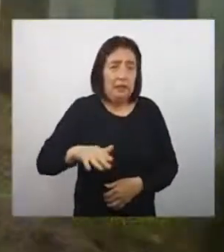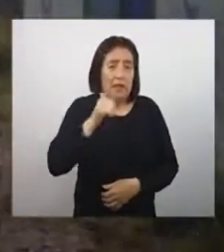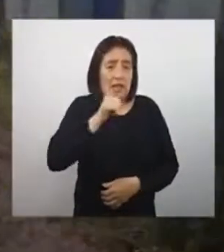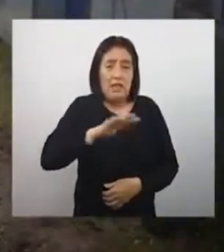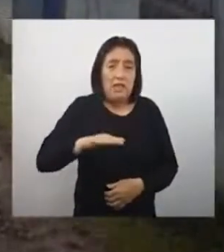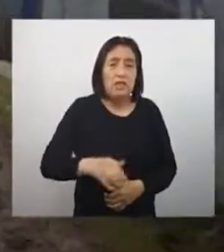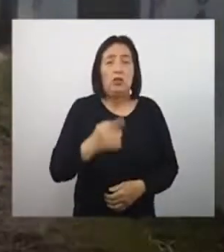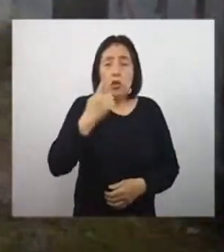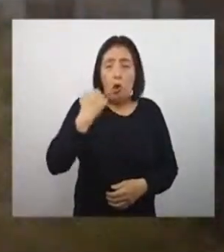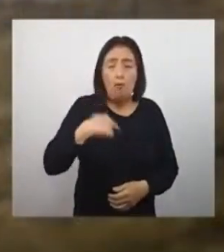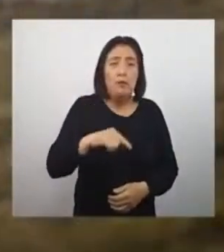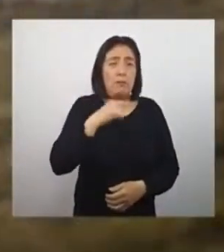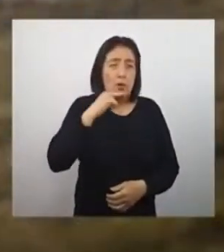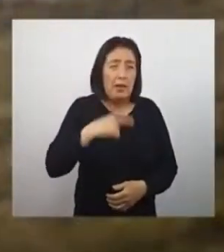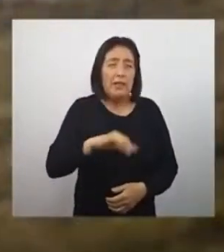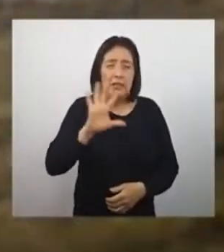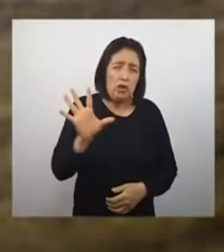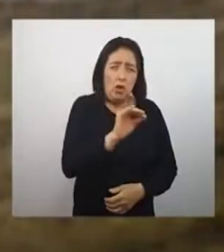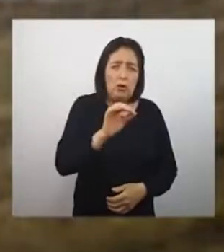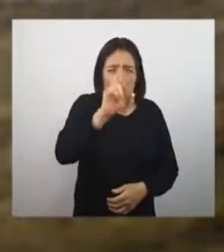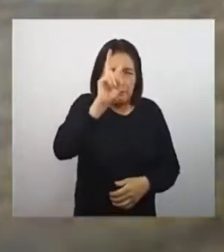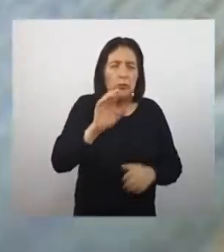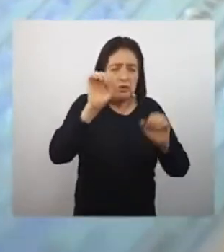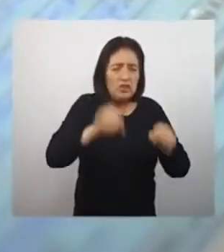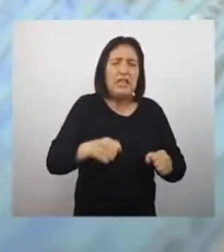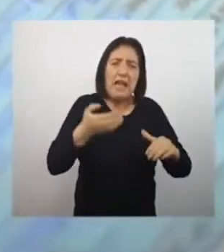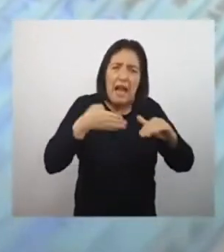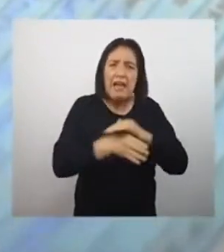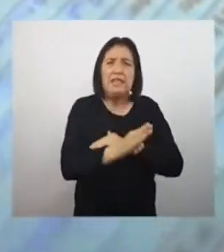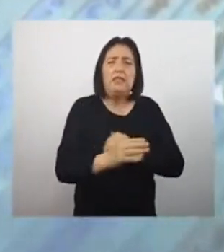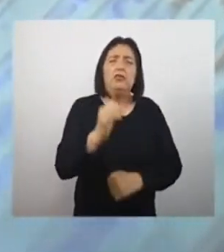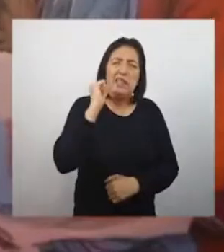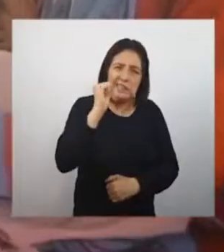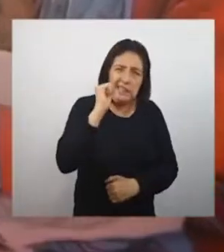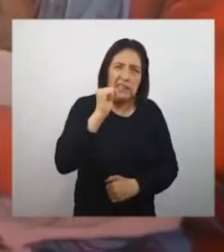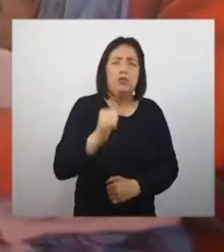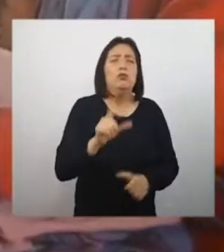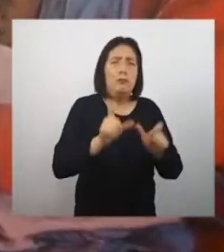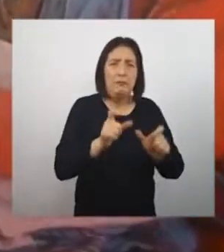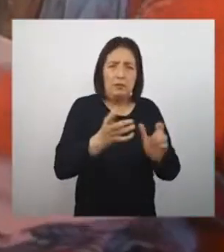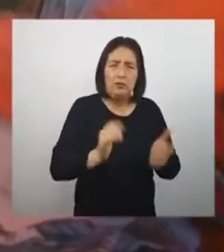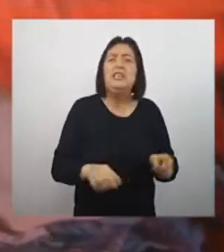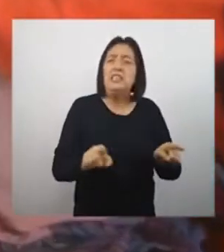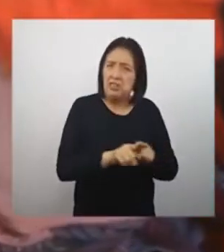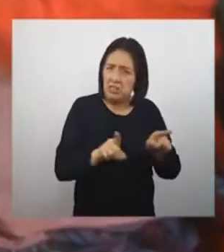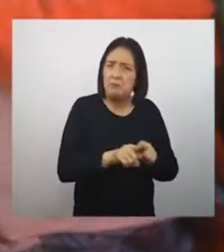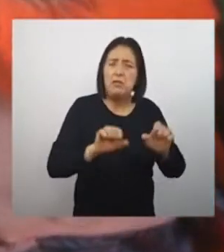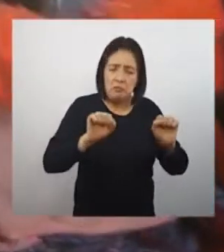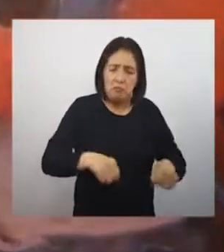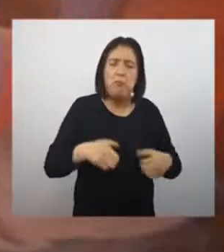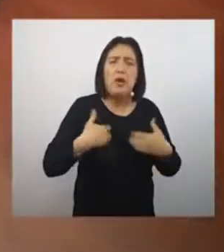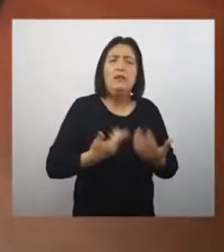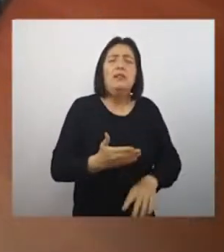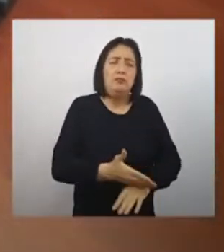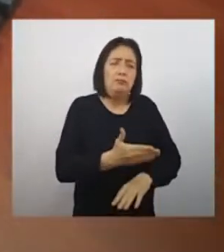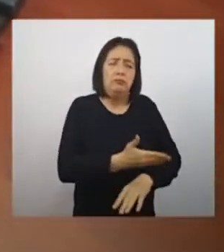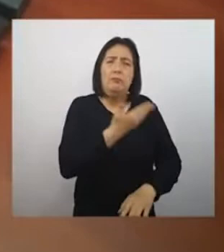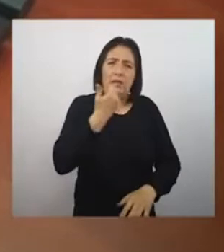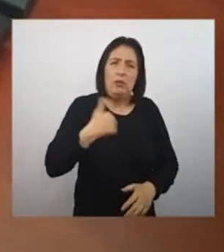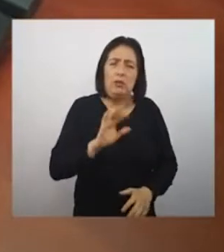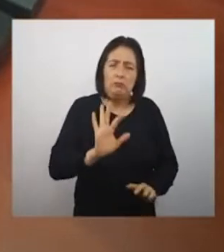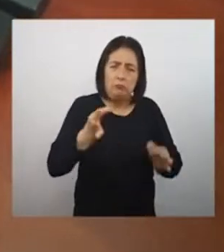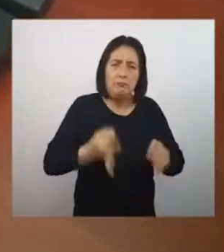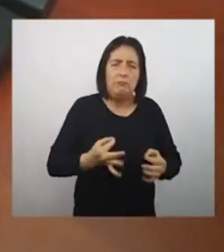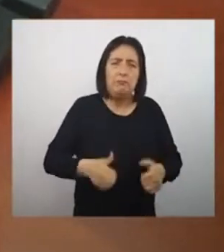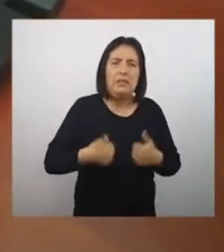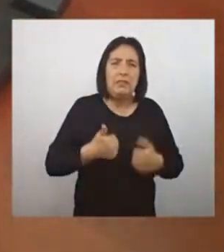niñas, niños, hombres y mujeres del Perú tengan acceso a sus derechos ciudadanos y así puedan mejorar su calidad